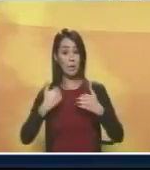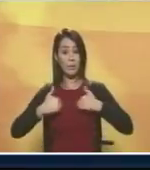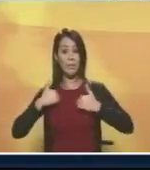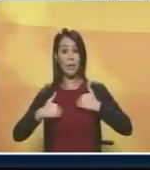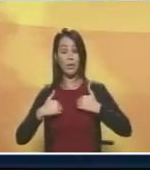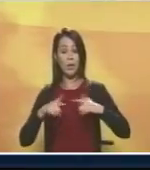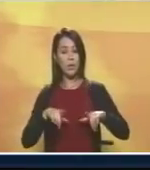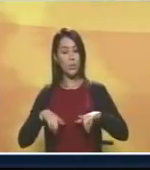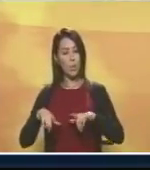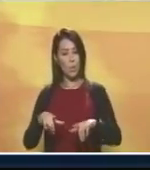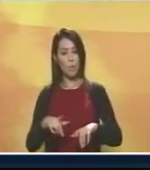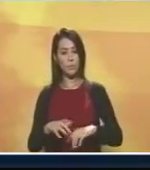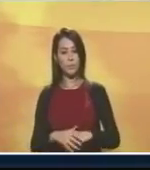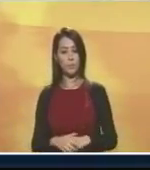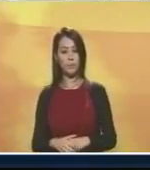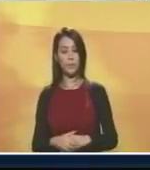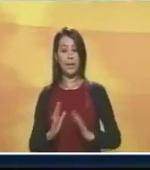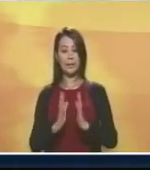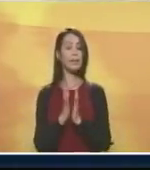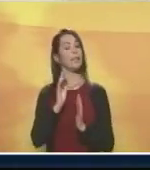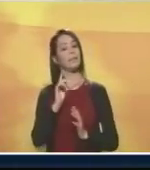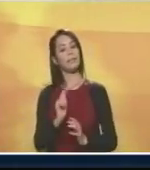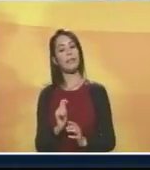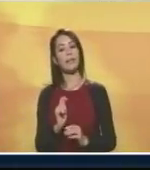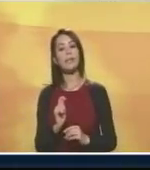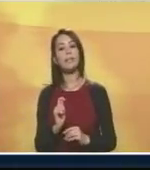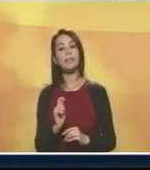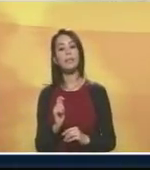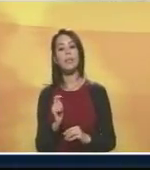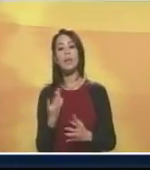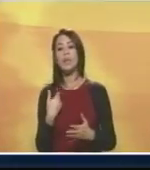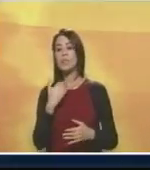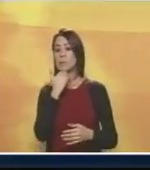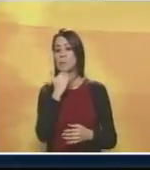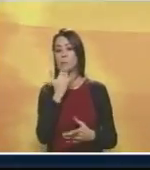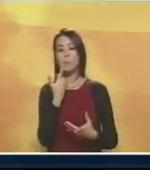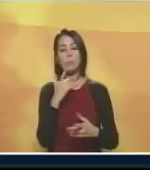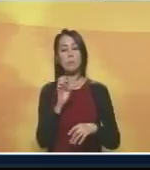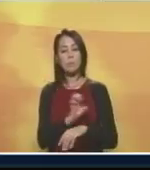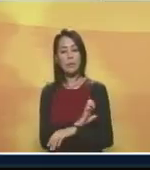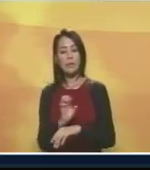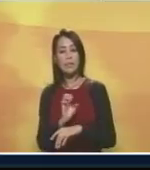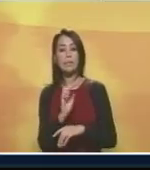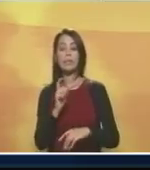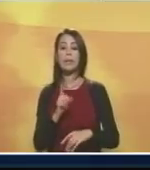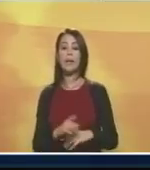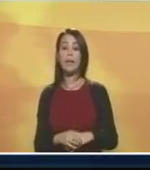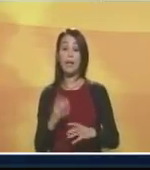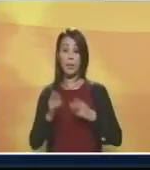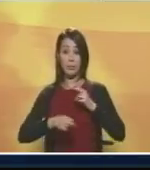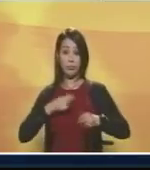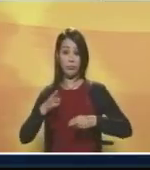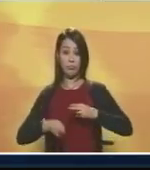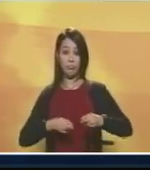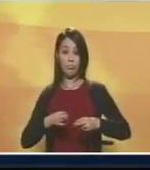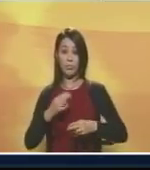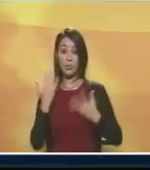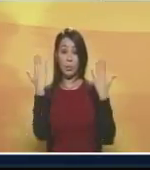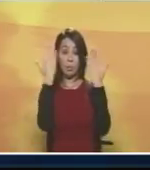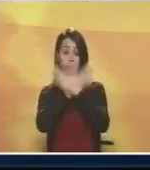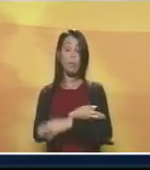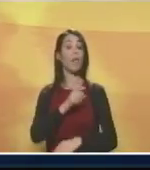en la subestación de Santa Teresa 3, lo que colapsó las principales líneas del sistema de transporte, generando